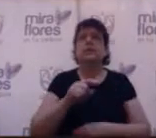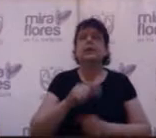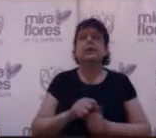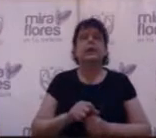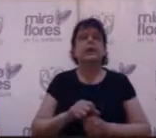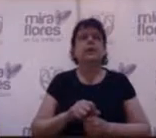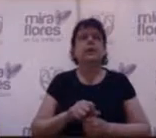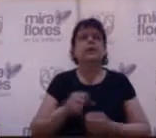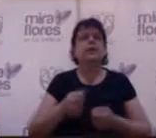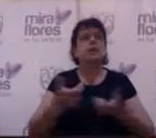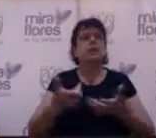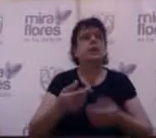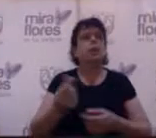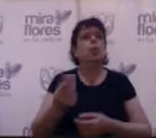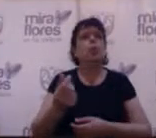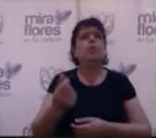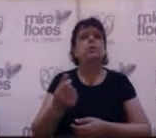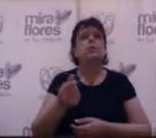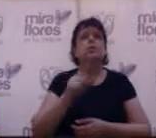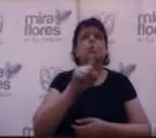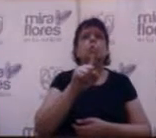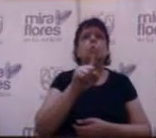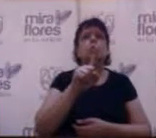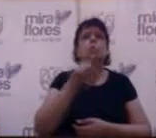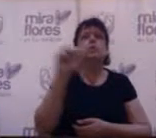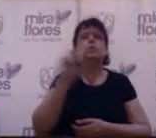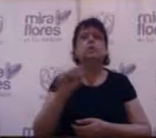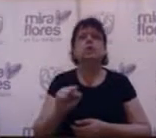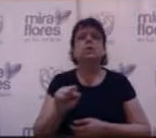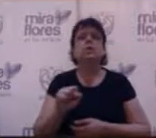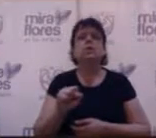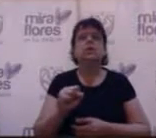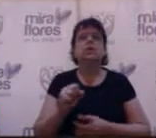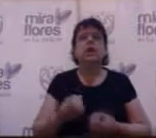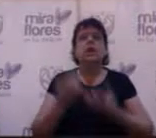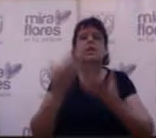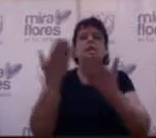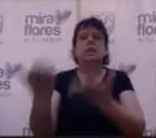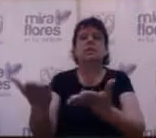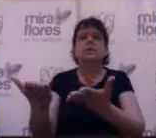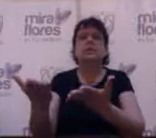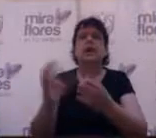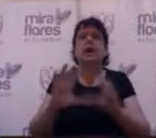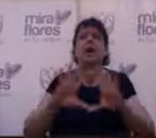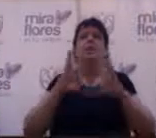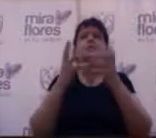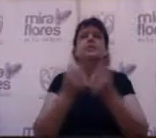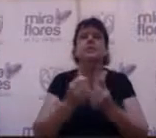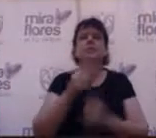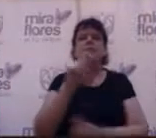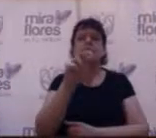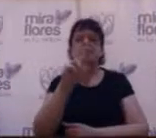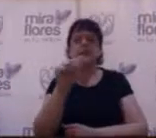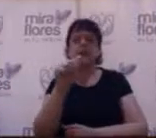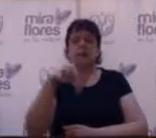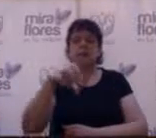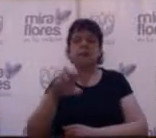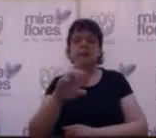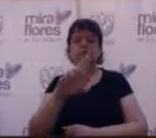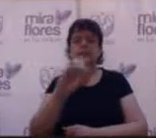145-2017, cuyo valor asciende a un sol a favor de la Asociación Traperos de Maús, Villa El Salvador, según las características y